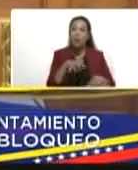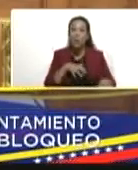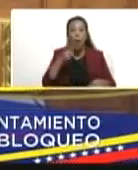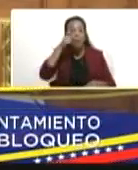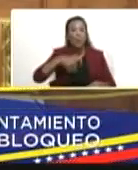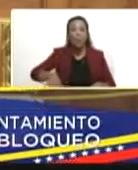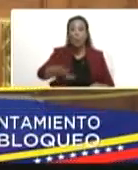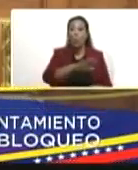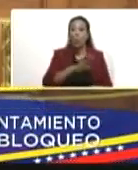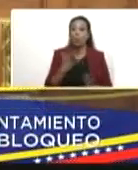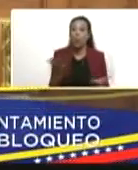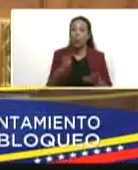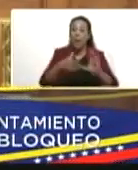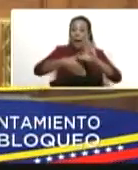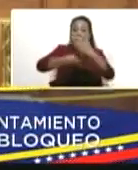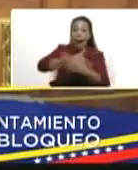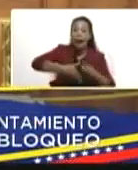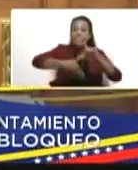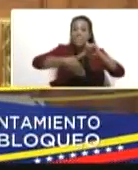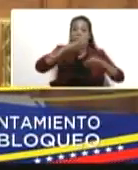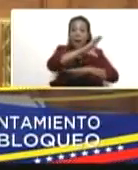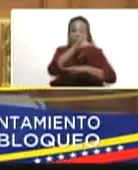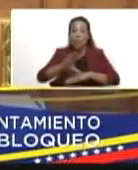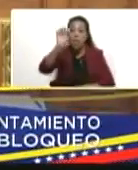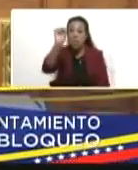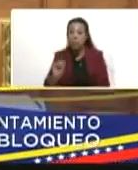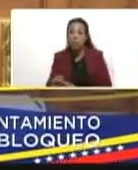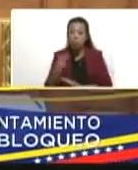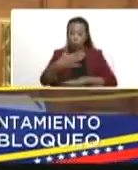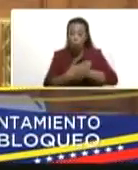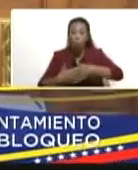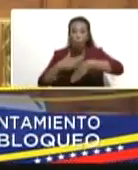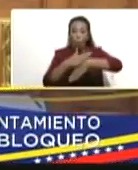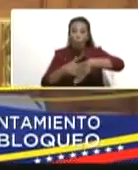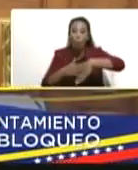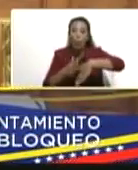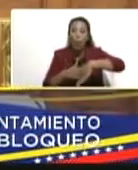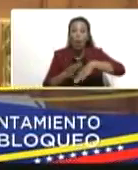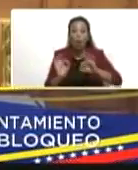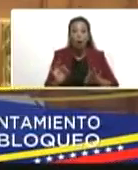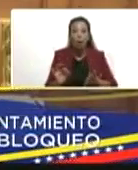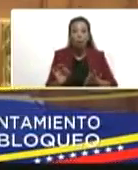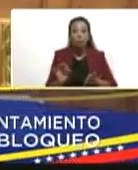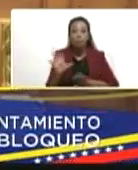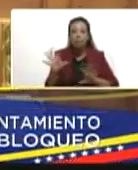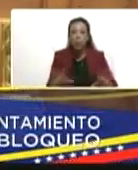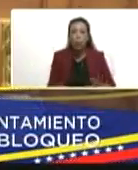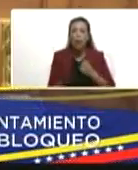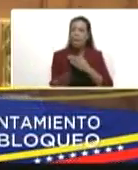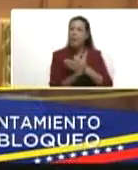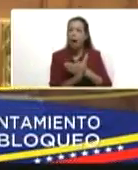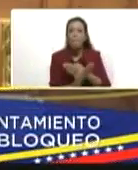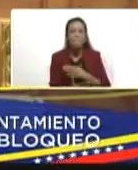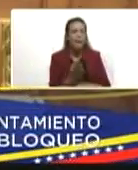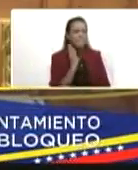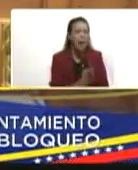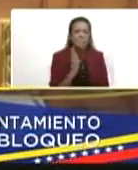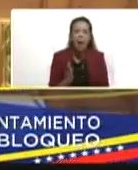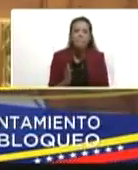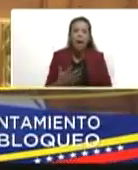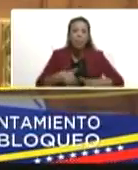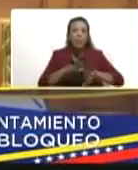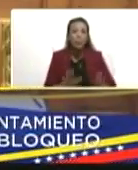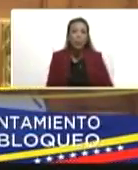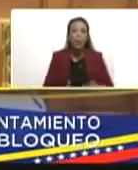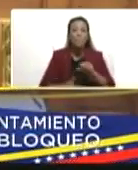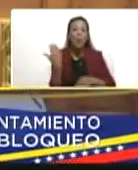los pueblos de América Latina Caribe y del sur por eso fue que lanzaron esos ataques para detener